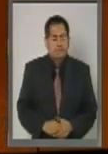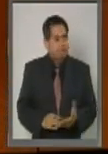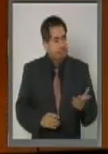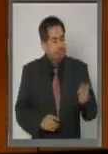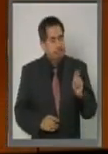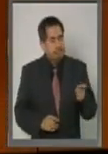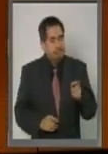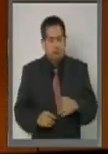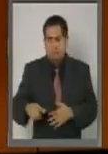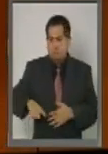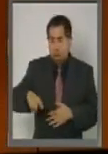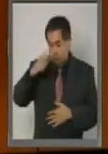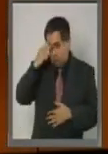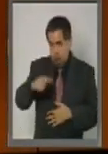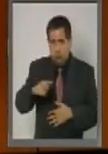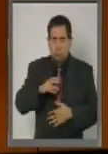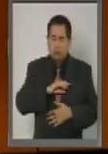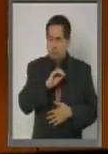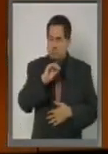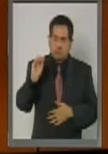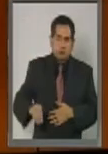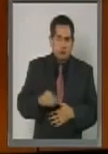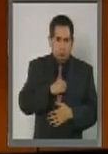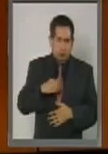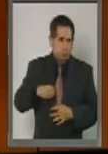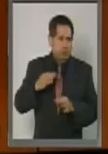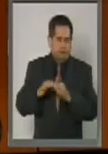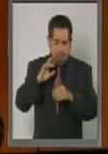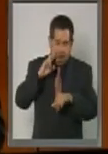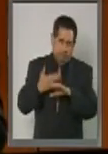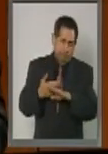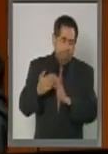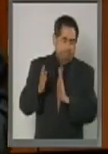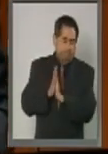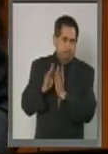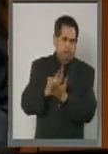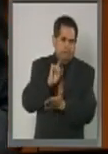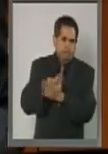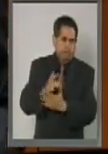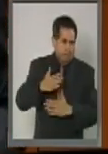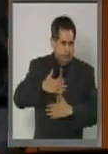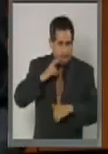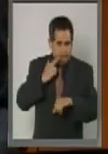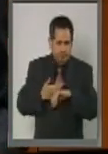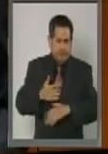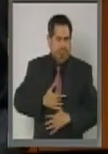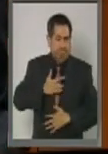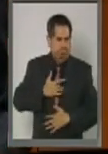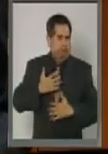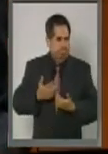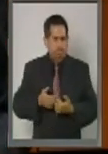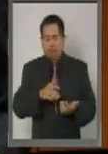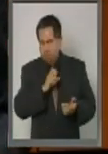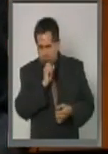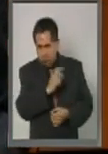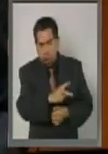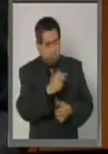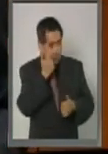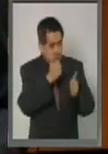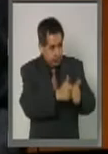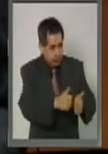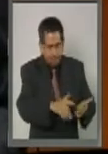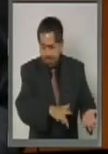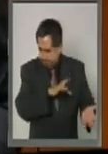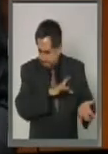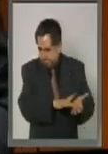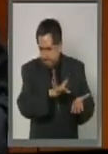tiene, por lo tanto, el Gobierno de México, y es una obligación jurídica, pero también una obligación moral, es apoyarlos. Y, por lo